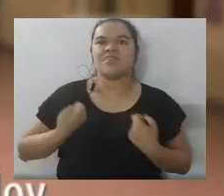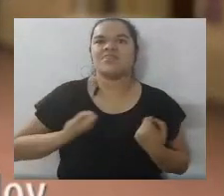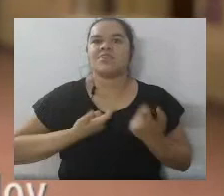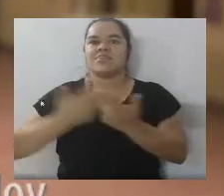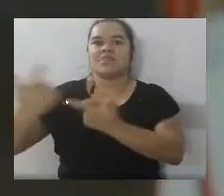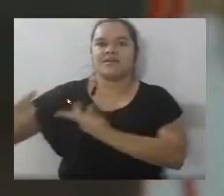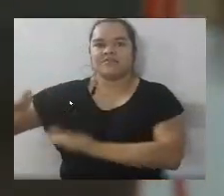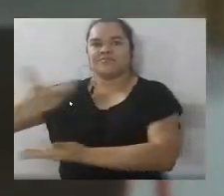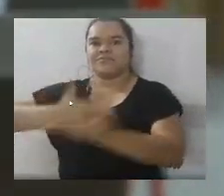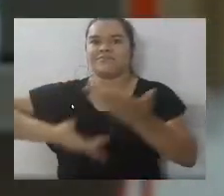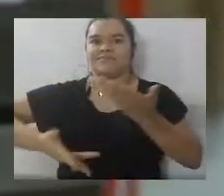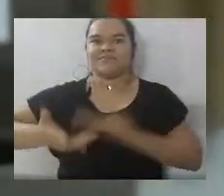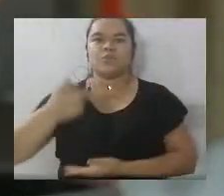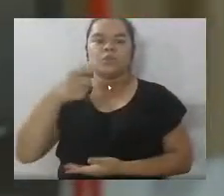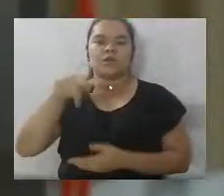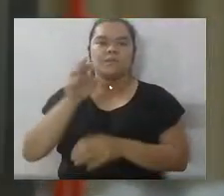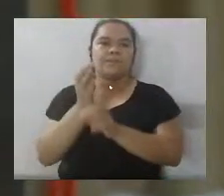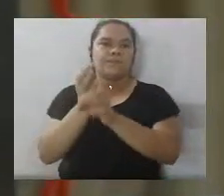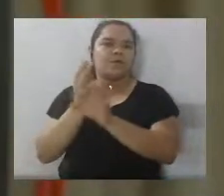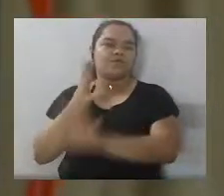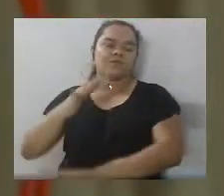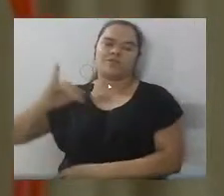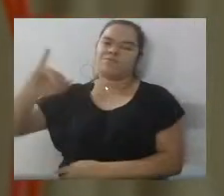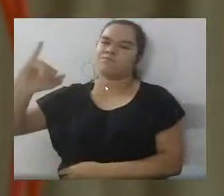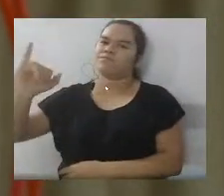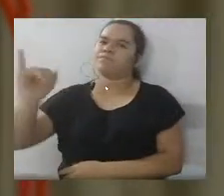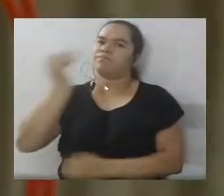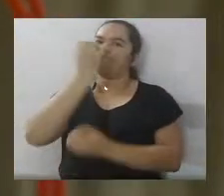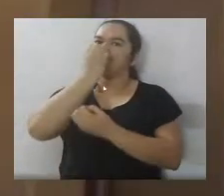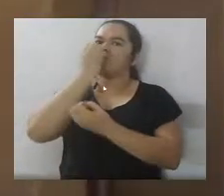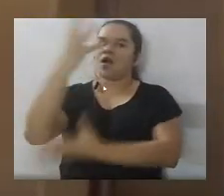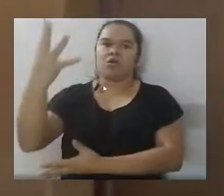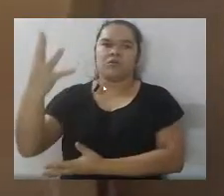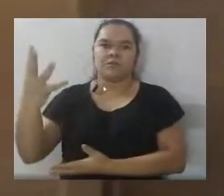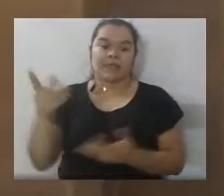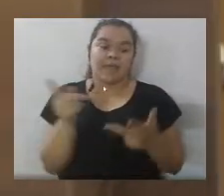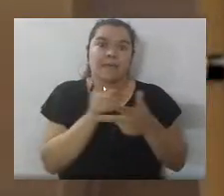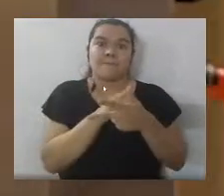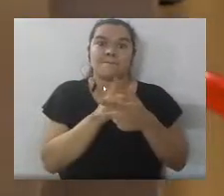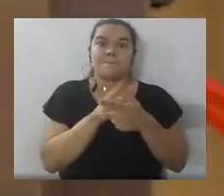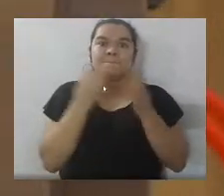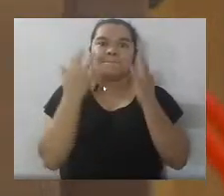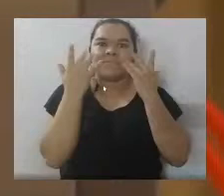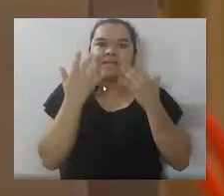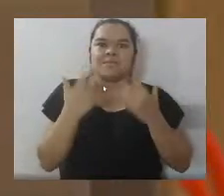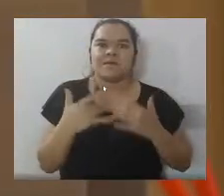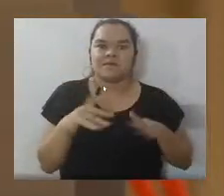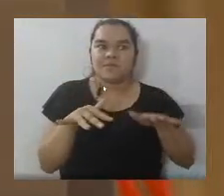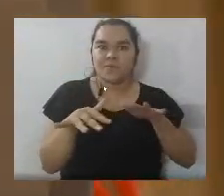profesionales posibles. Es decir, desde la primer matemática,